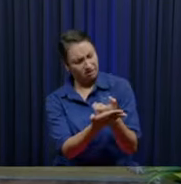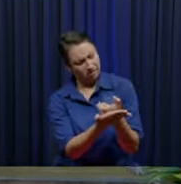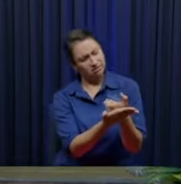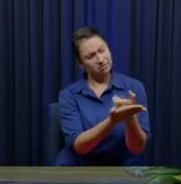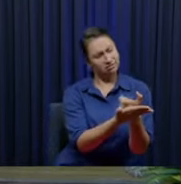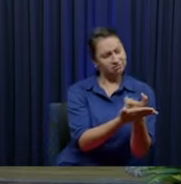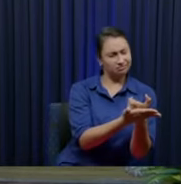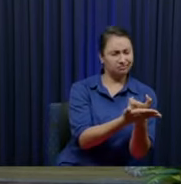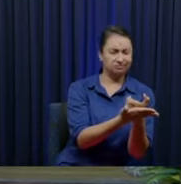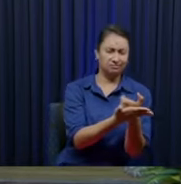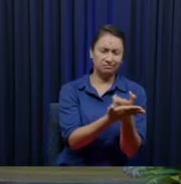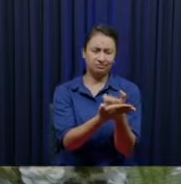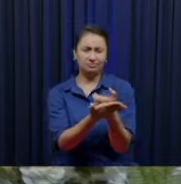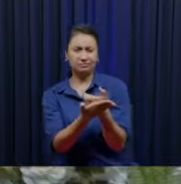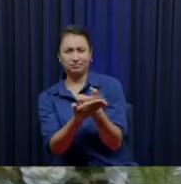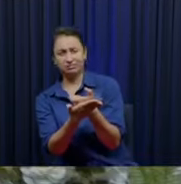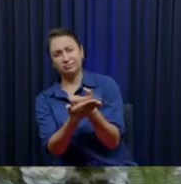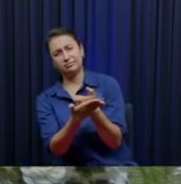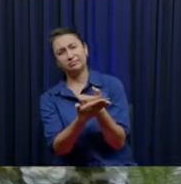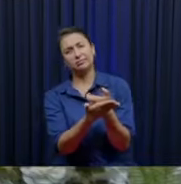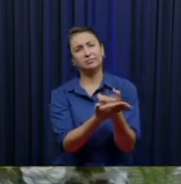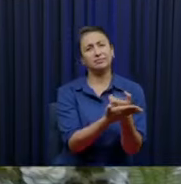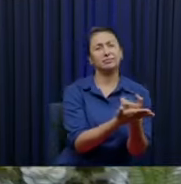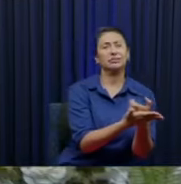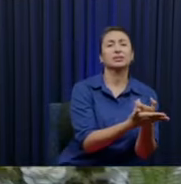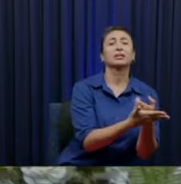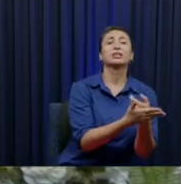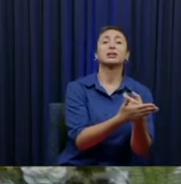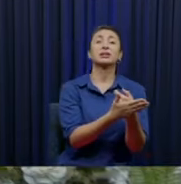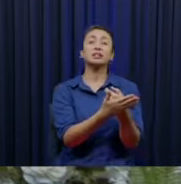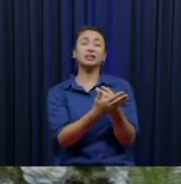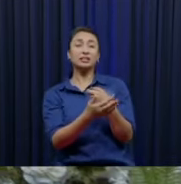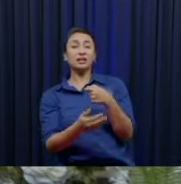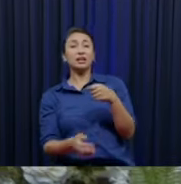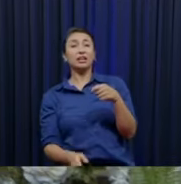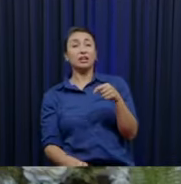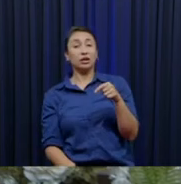Supongamos que no era el precio del sublime